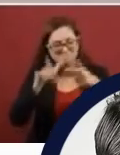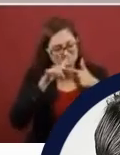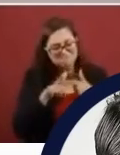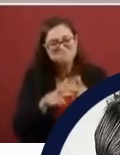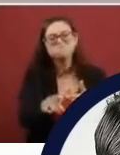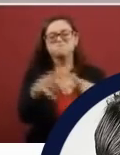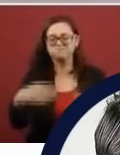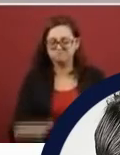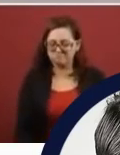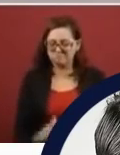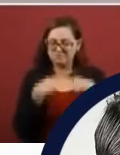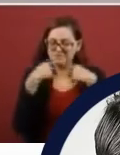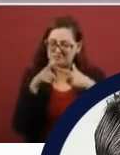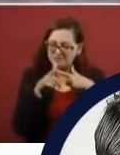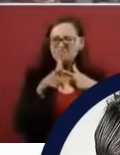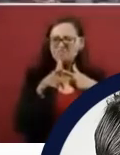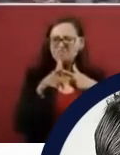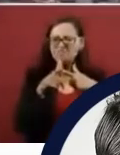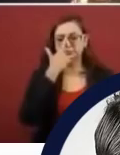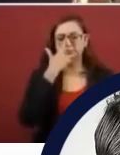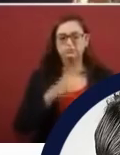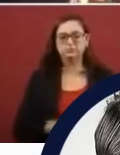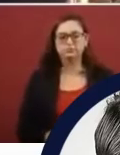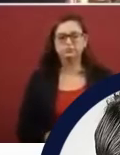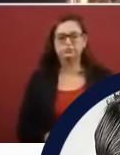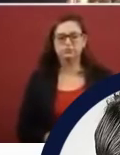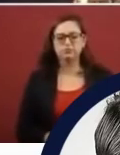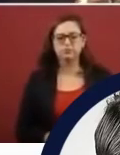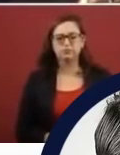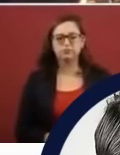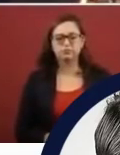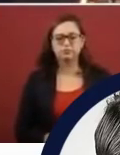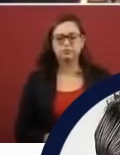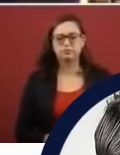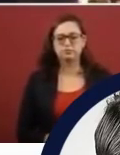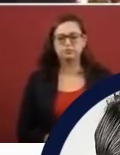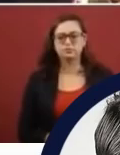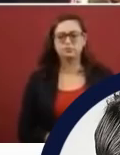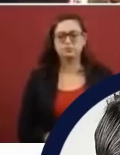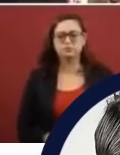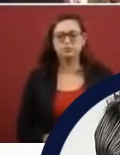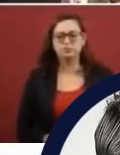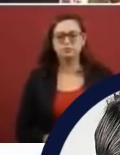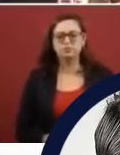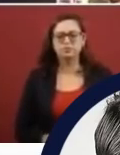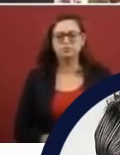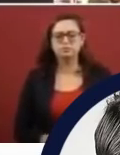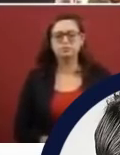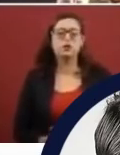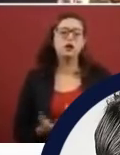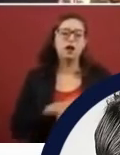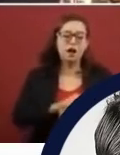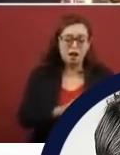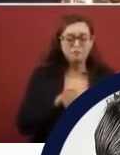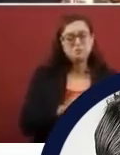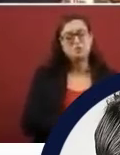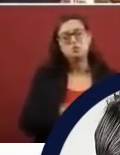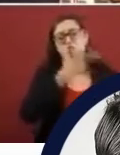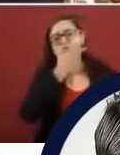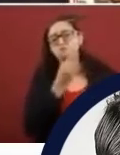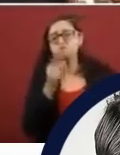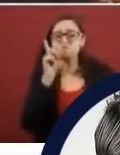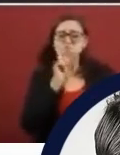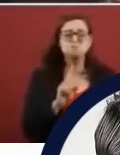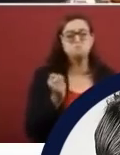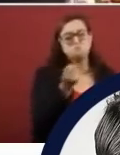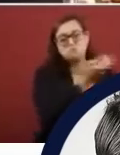Transformación, dicen es que el presidente López Obrador sigue en campaña, ya que deje de comportarse como candidato y sea como presidente. Lo que